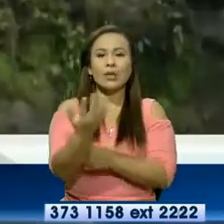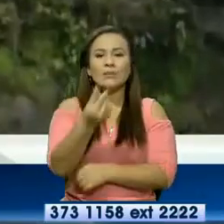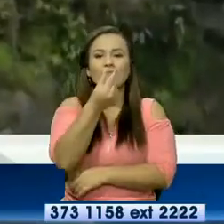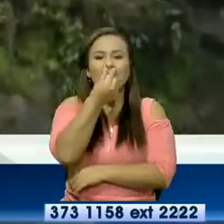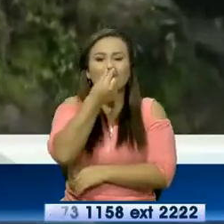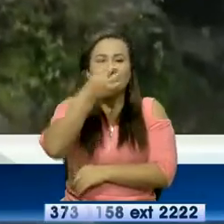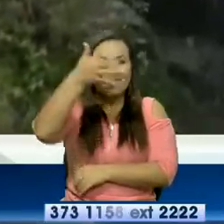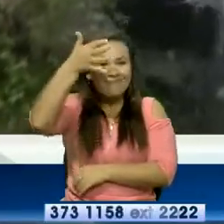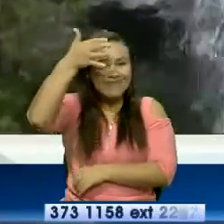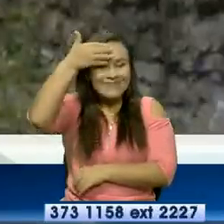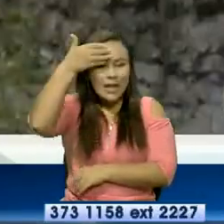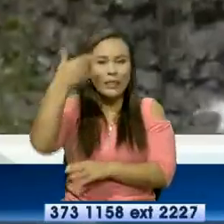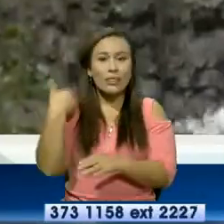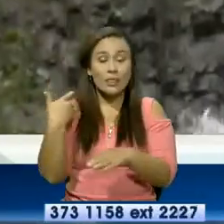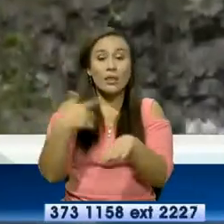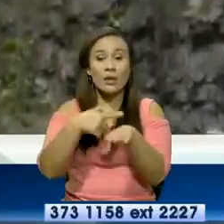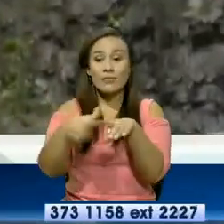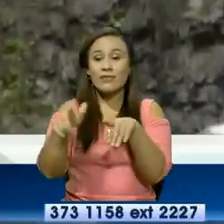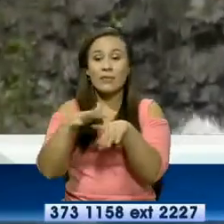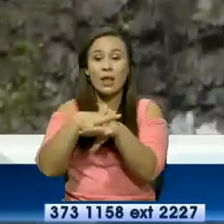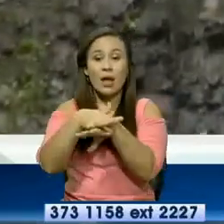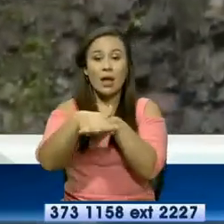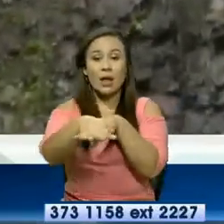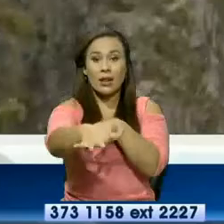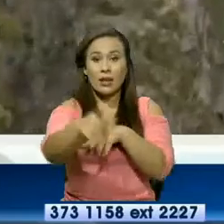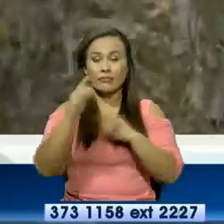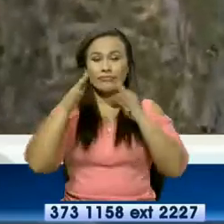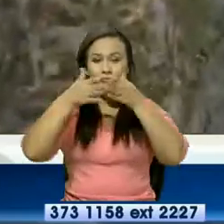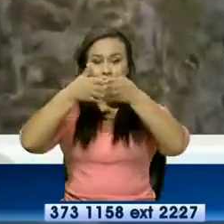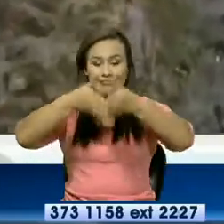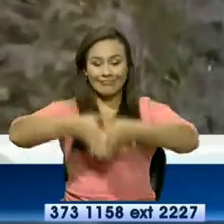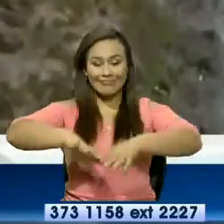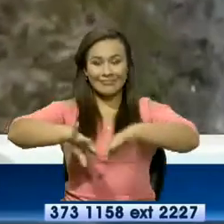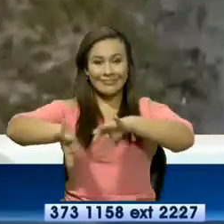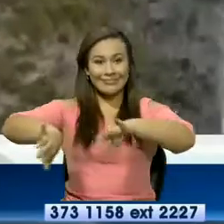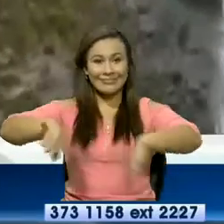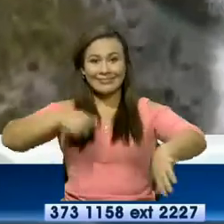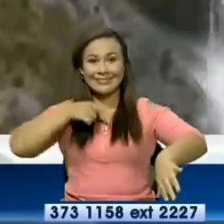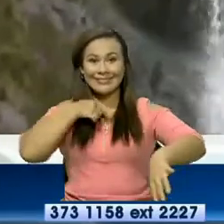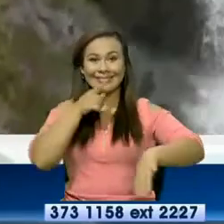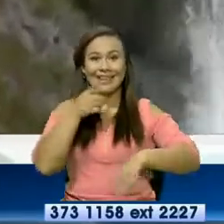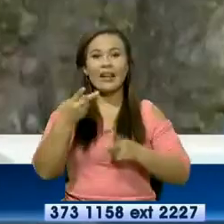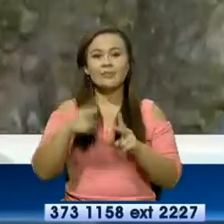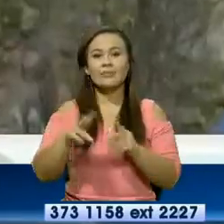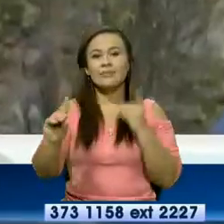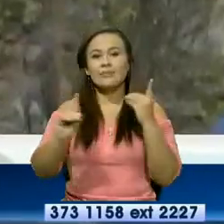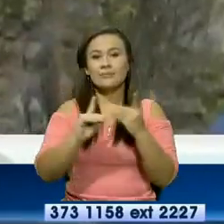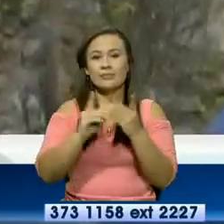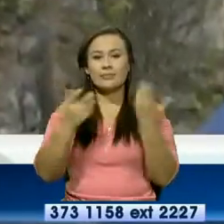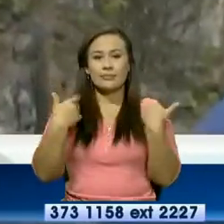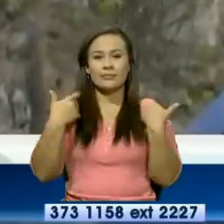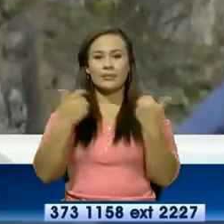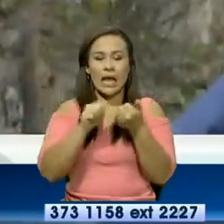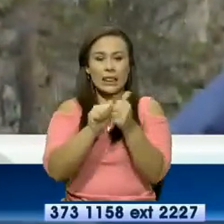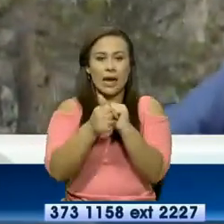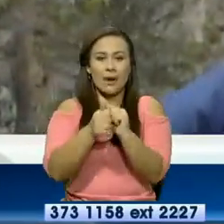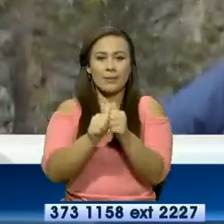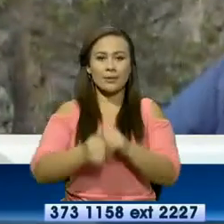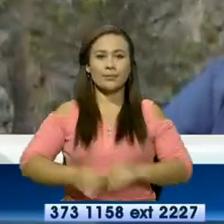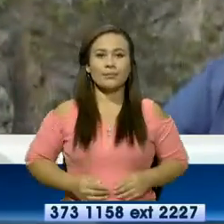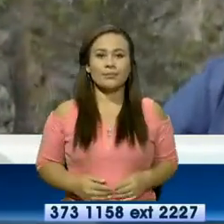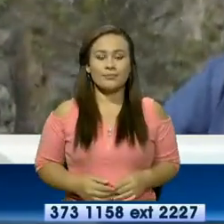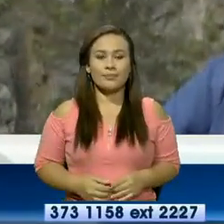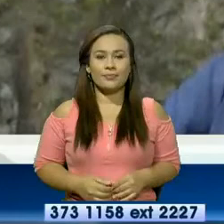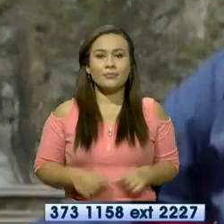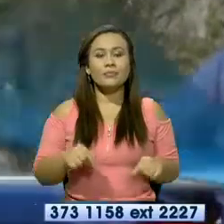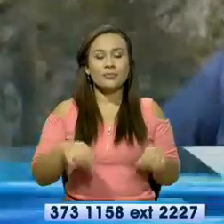está rodeada de varios ríos que no solo permiten bañarse, sino también practicar deportes extremos. Hay varios lugares